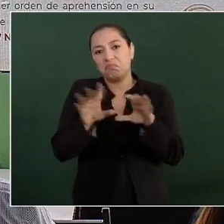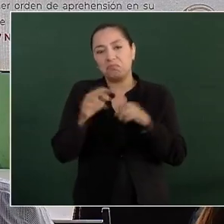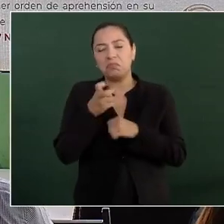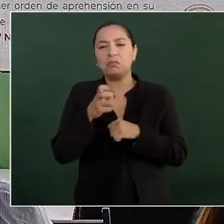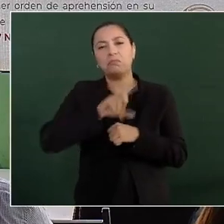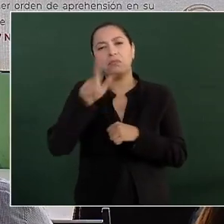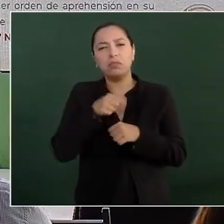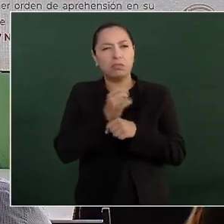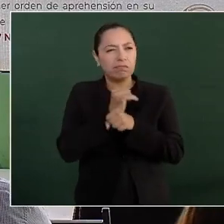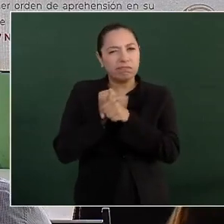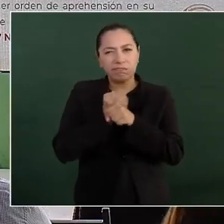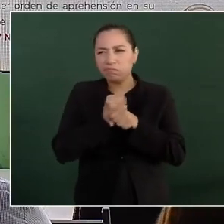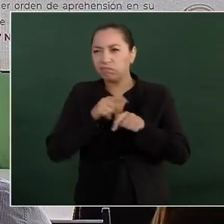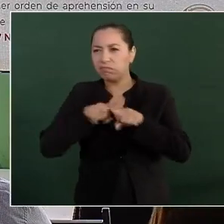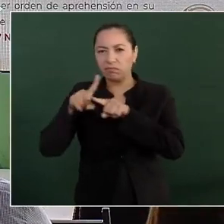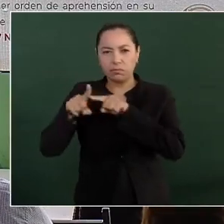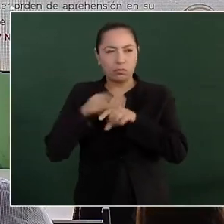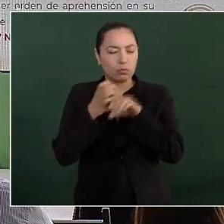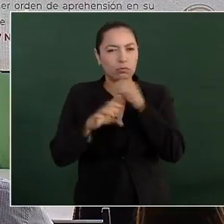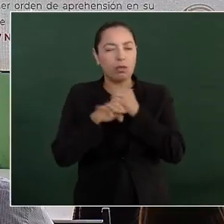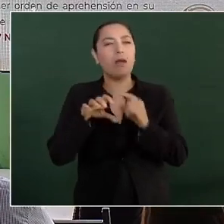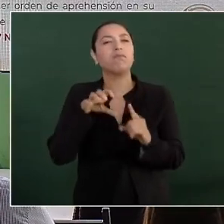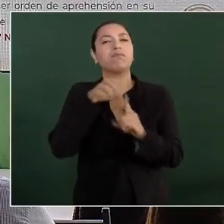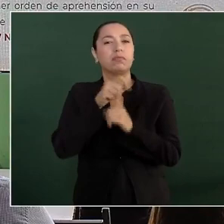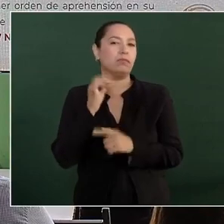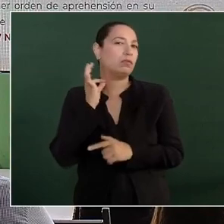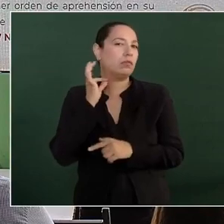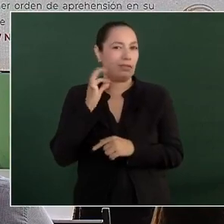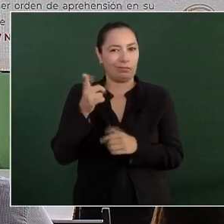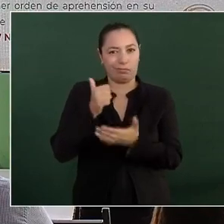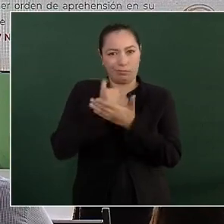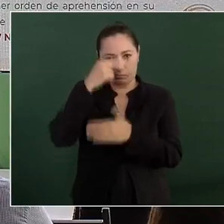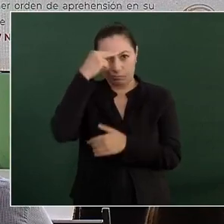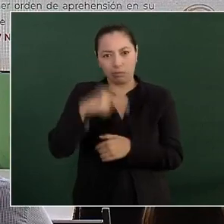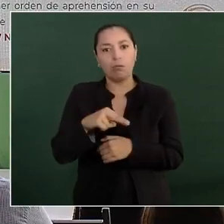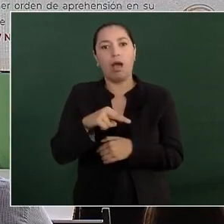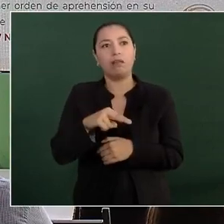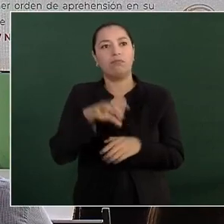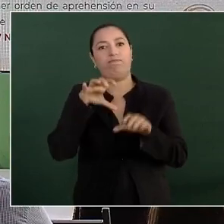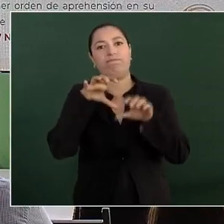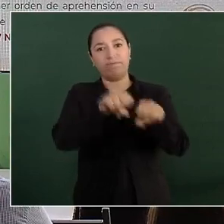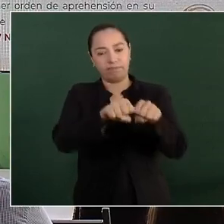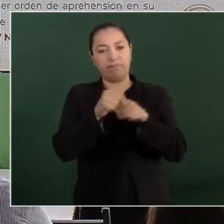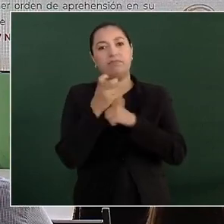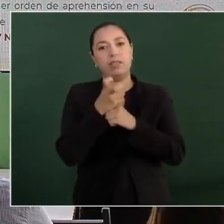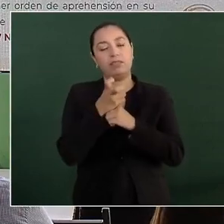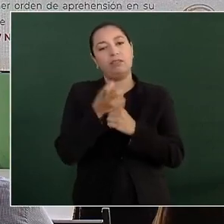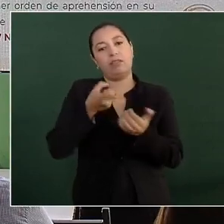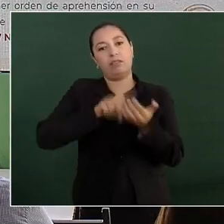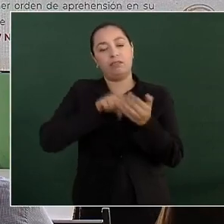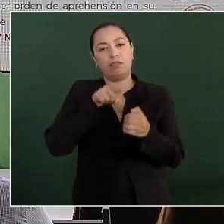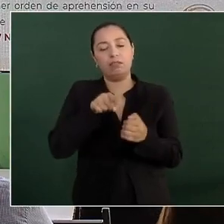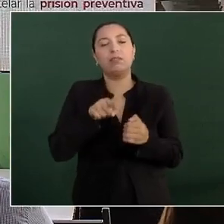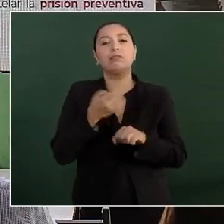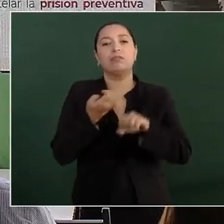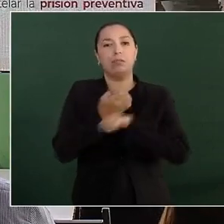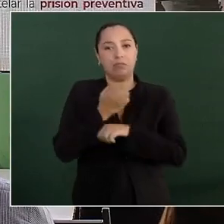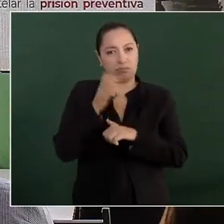campo y gabinete, la Fiscalía de la Ciudad de México logró obtener orden de aprehensión y fue detenido en el estado de Hidalgo.